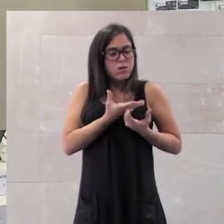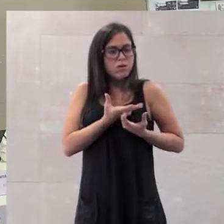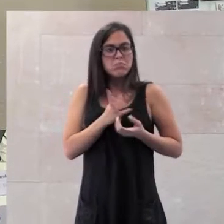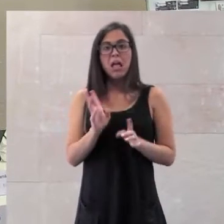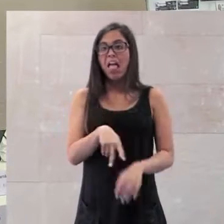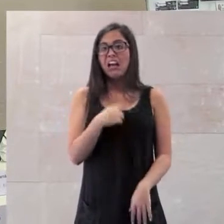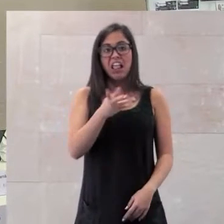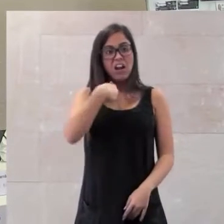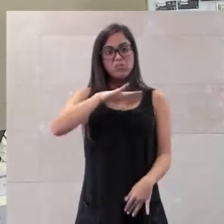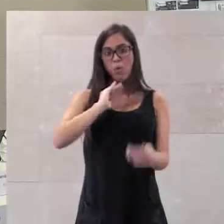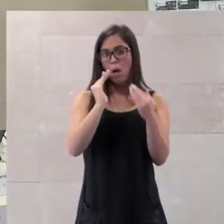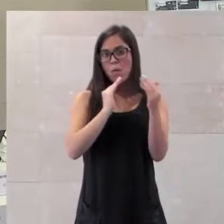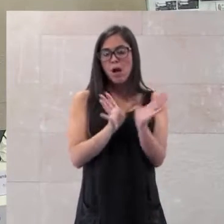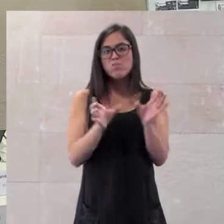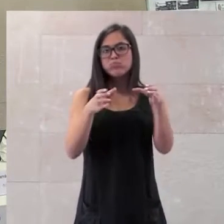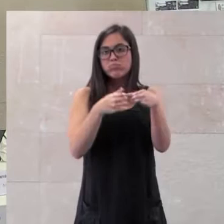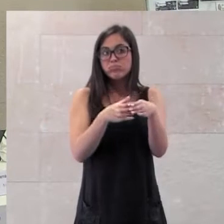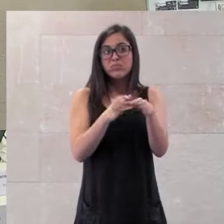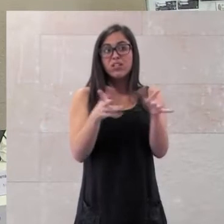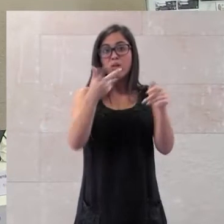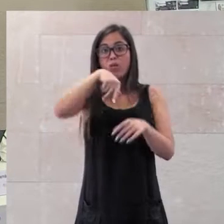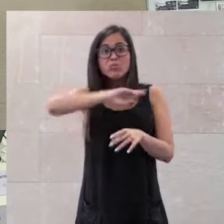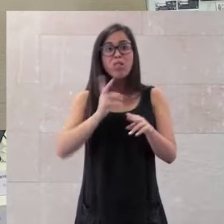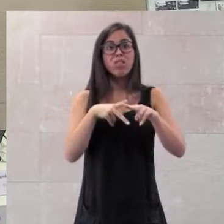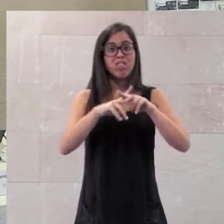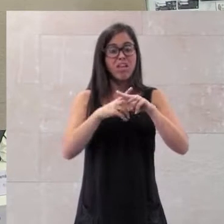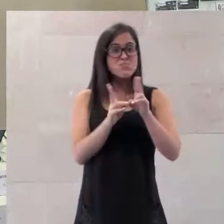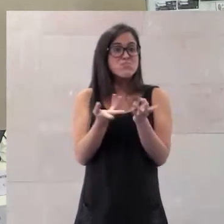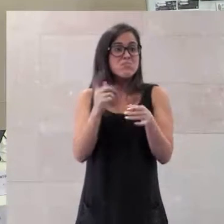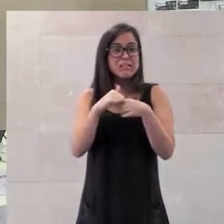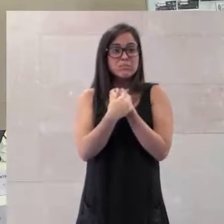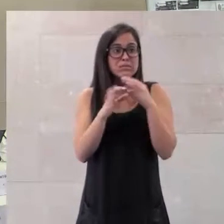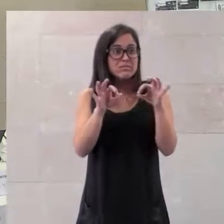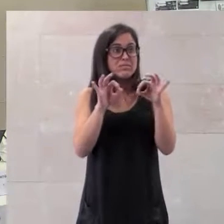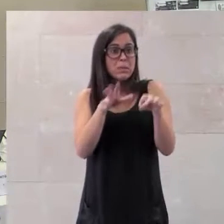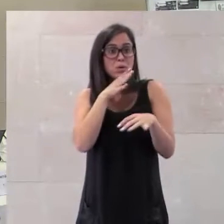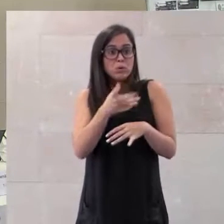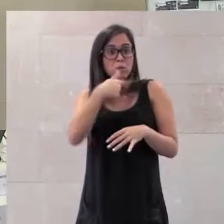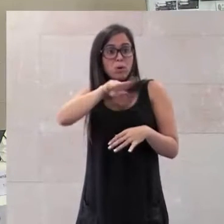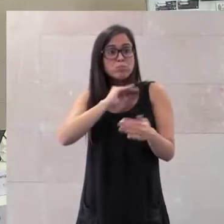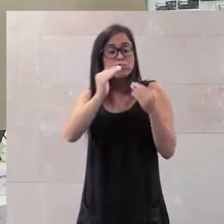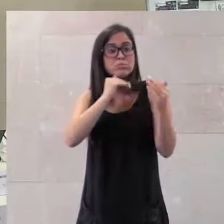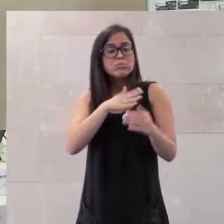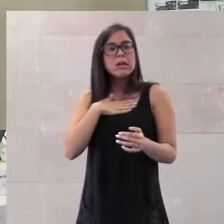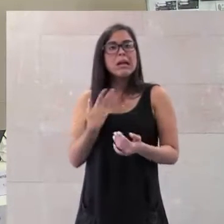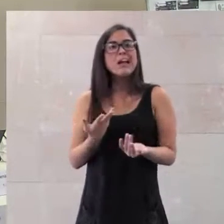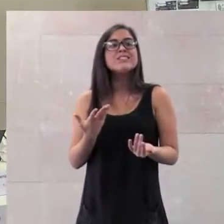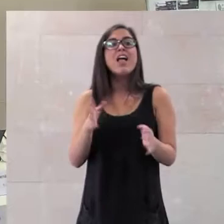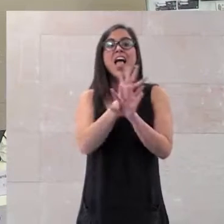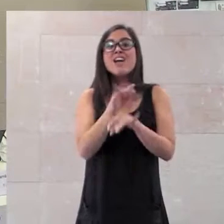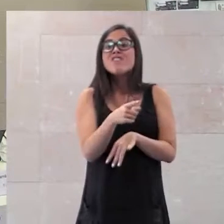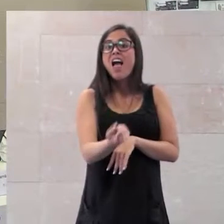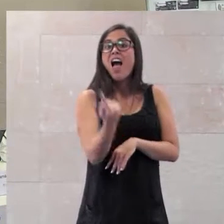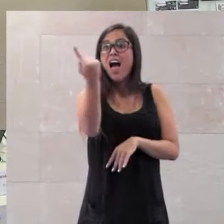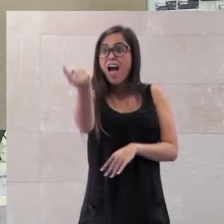Pero en general hablamos en los grupos, para eso vamos a los talleres. y ver cómo lo que nos pasa a todas en buena